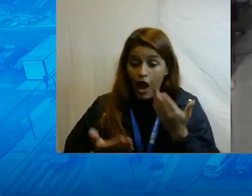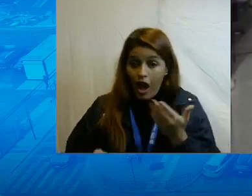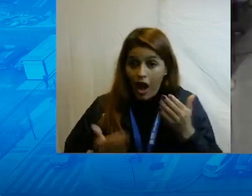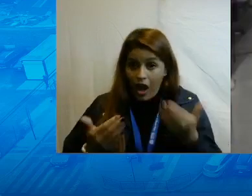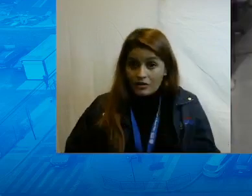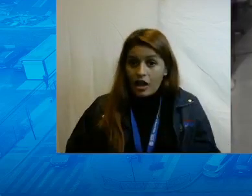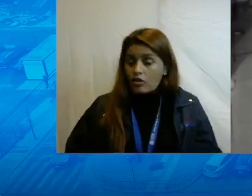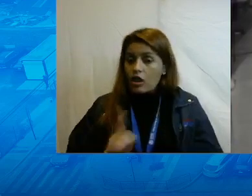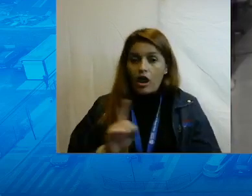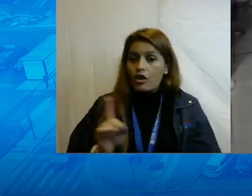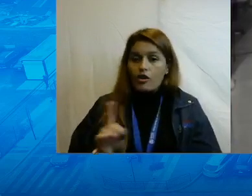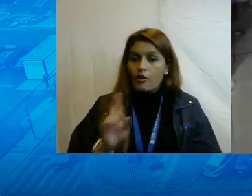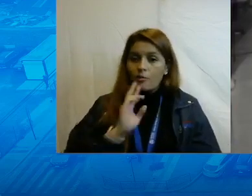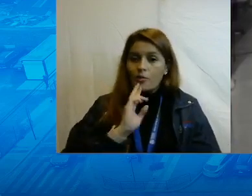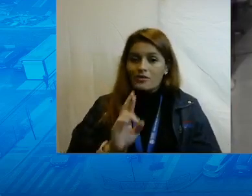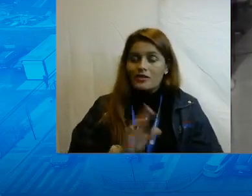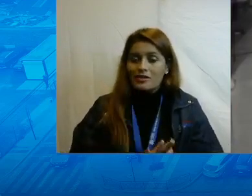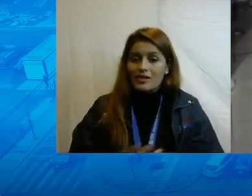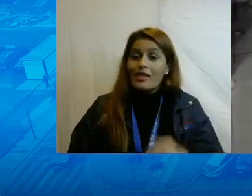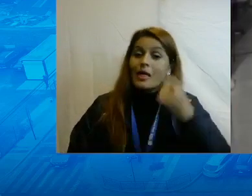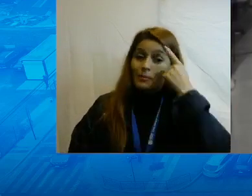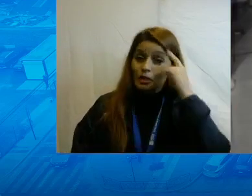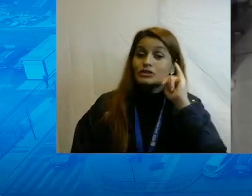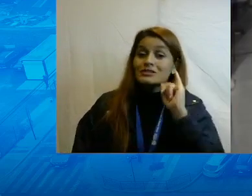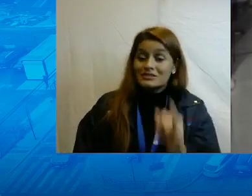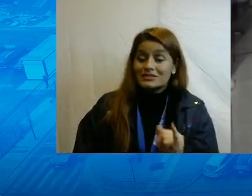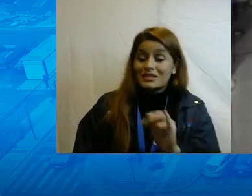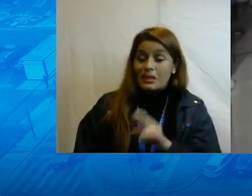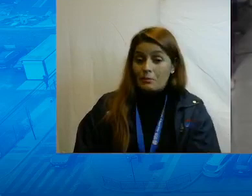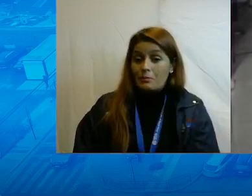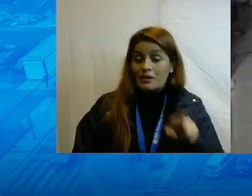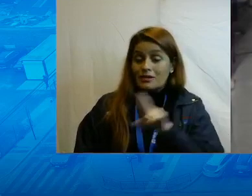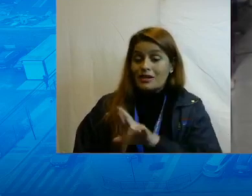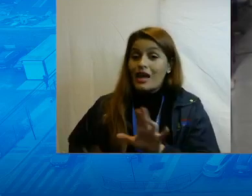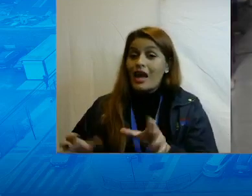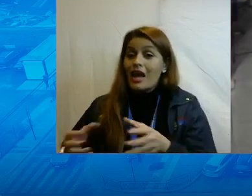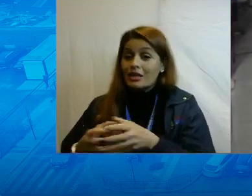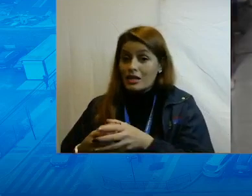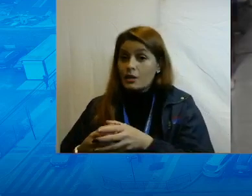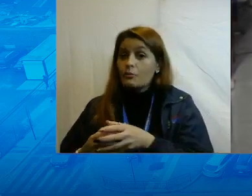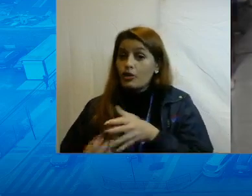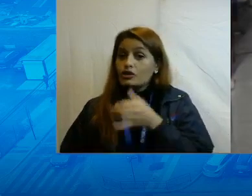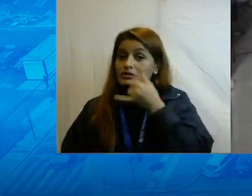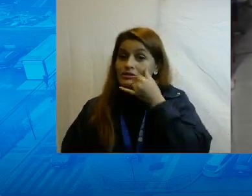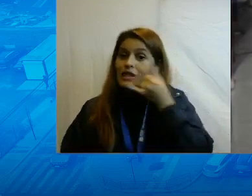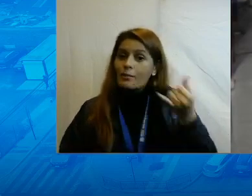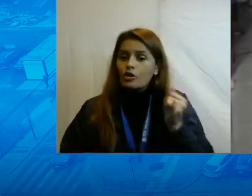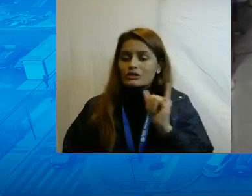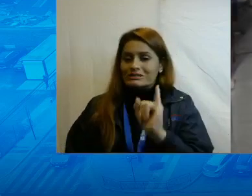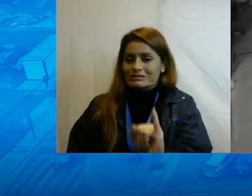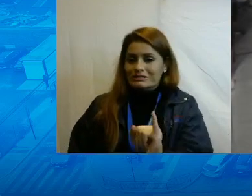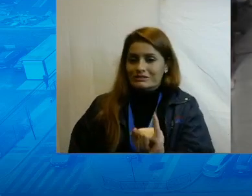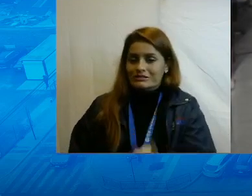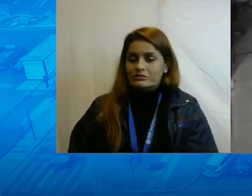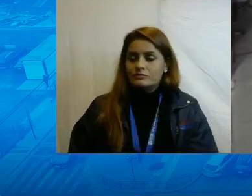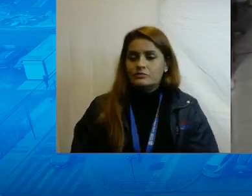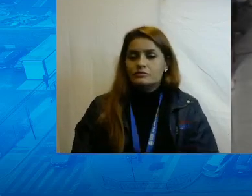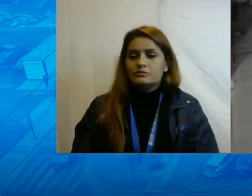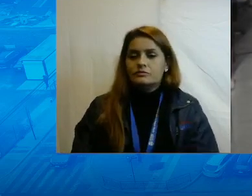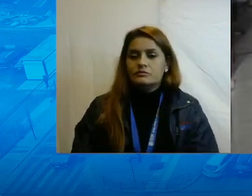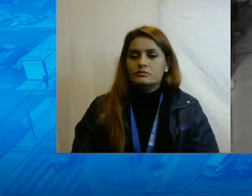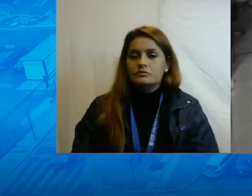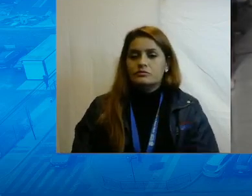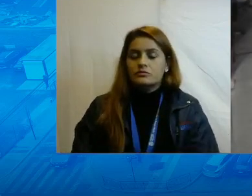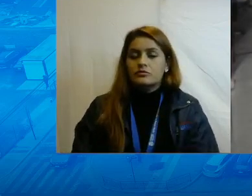no se ha concretado nada, pero sí recalcar de que el equipo de tránsito se puso en contacto con la vecina. Nos